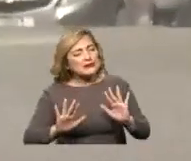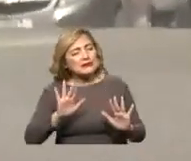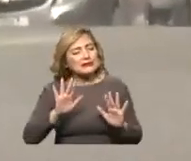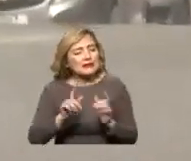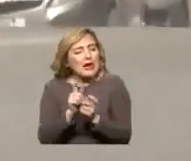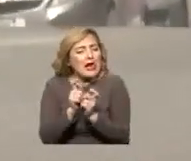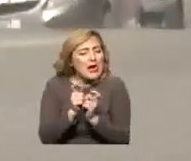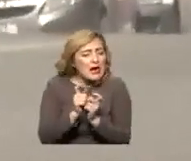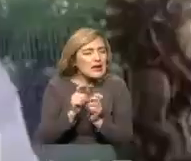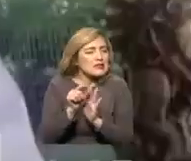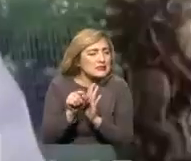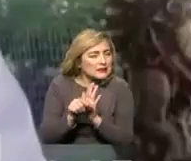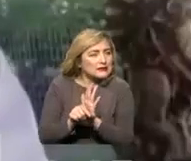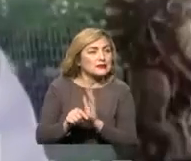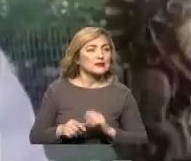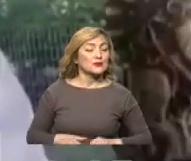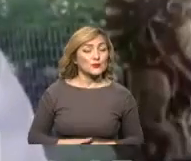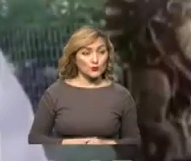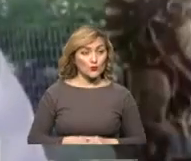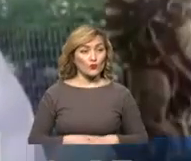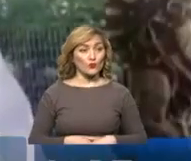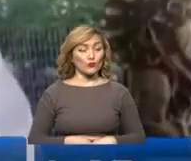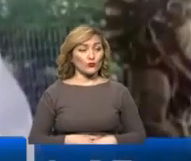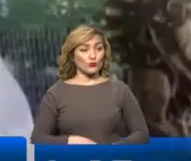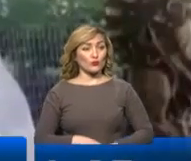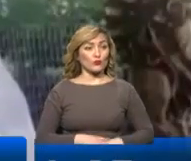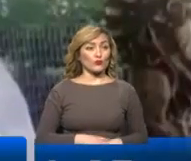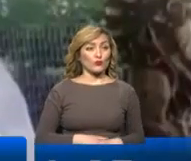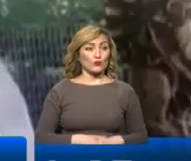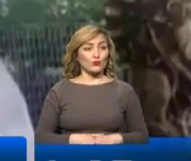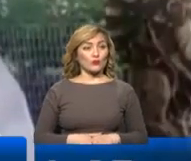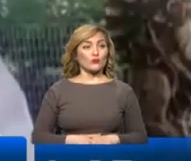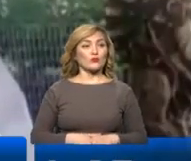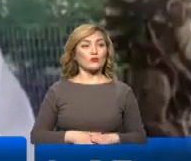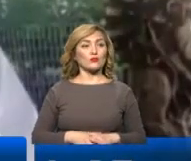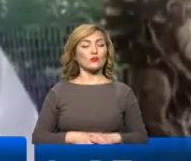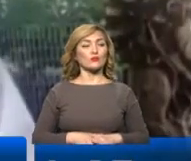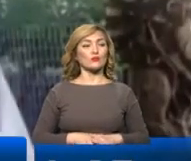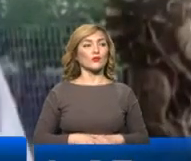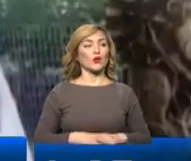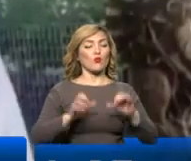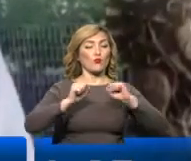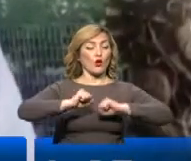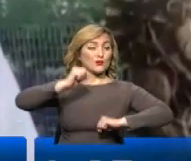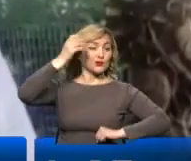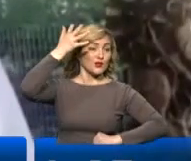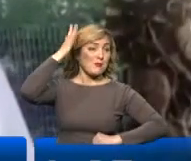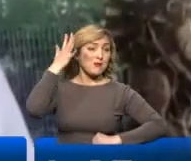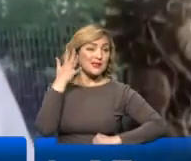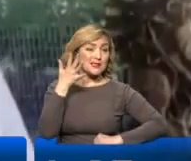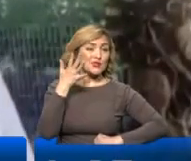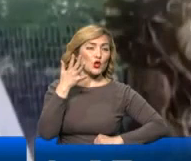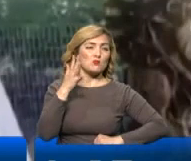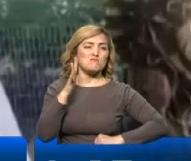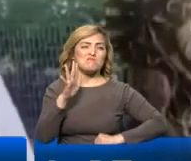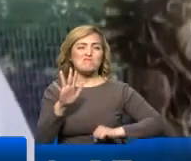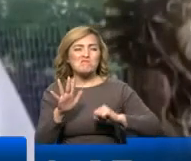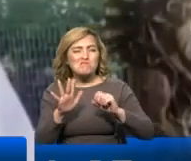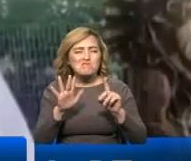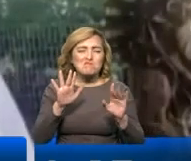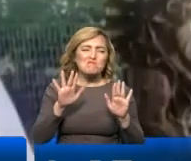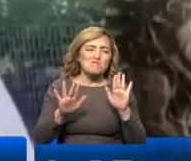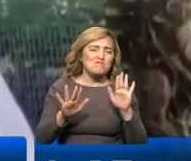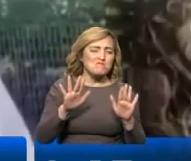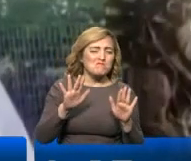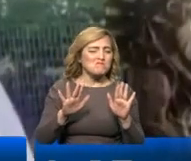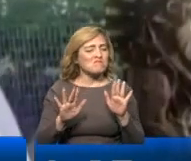ciertas modificaciones. De que inclusive podría tomarse un color amarillo modificado, es decir, buscar